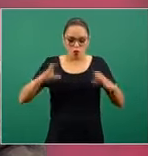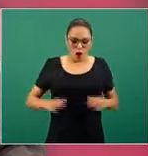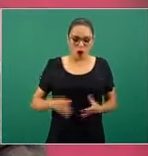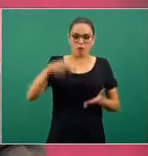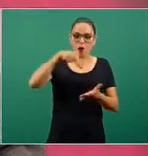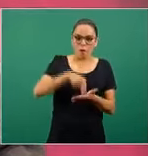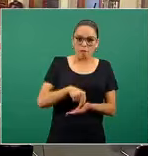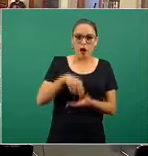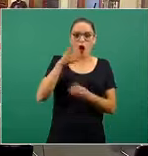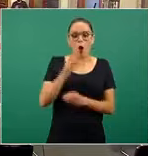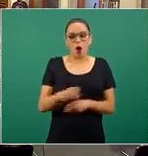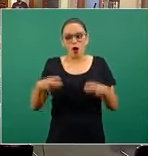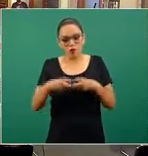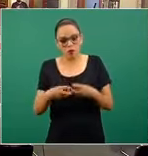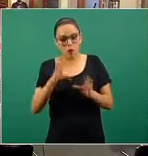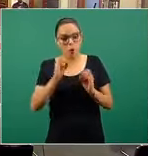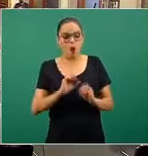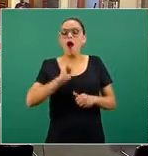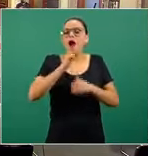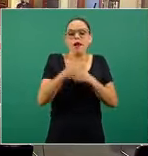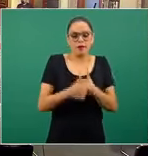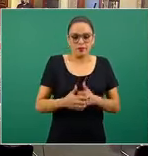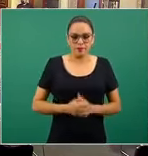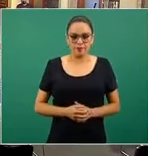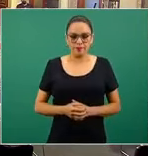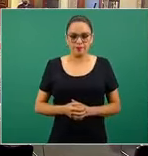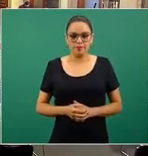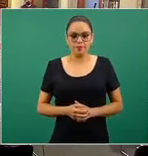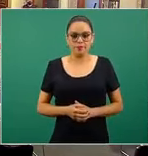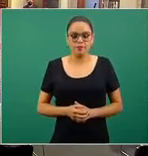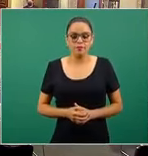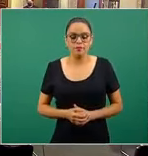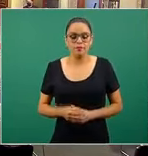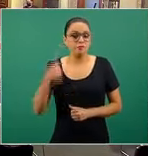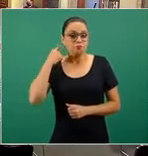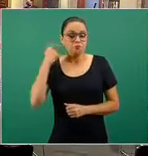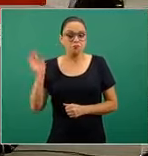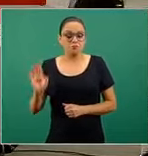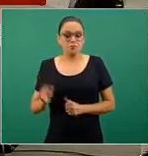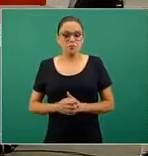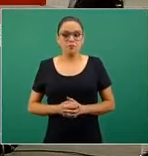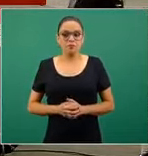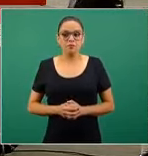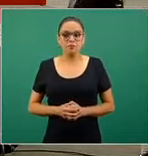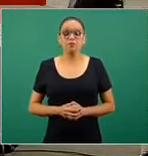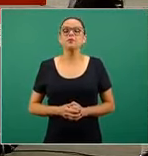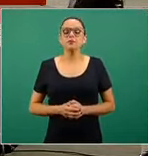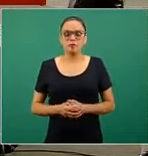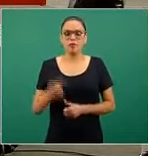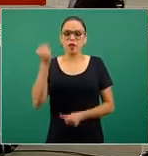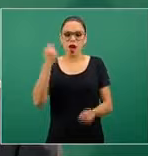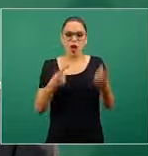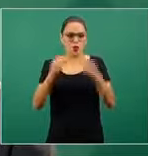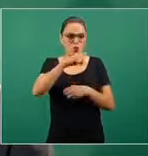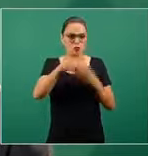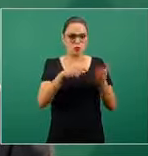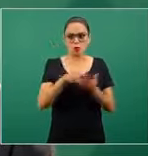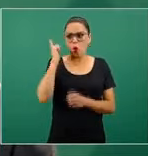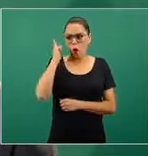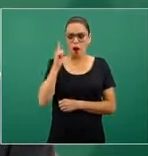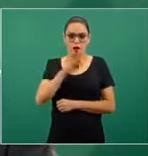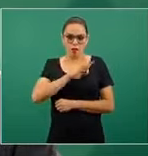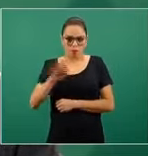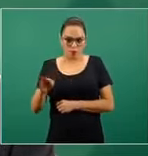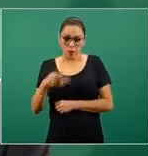al estrés. ¿Aplicará a partir de mañana? Vamos a calibrarlo, algunas cosas, ojalá logremos en algunos puntos ya tenerlo, no lo